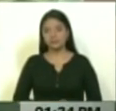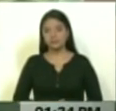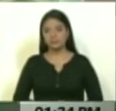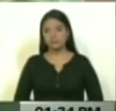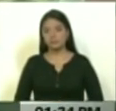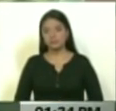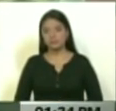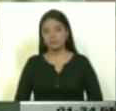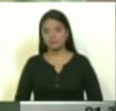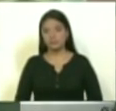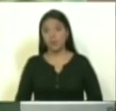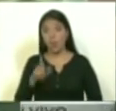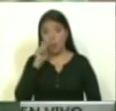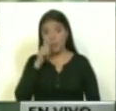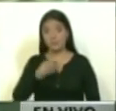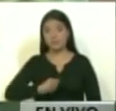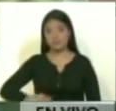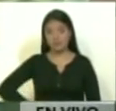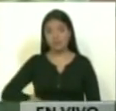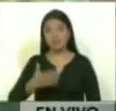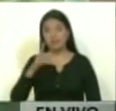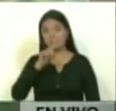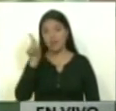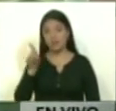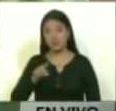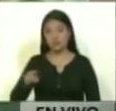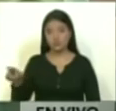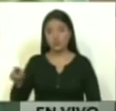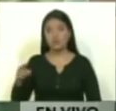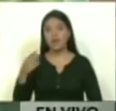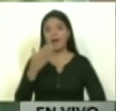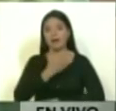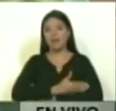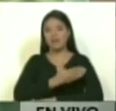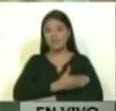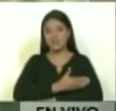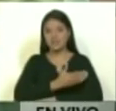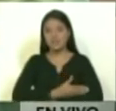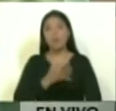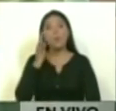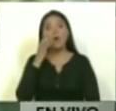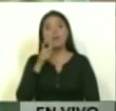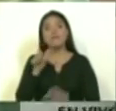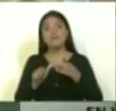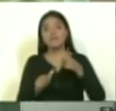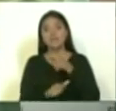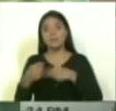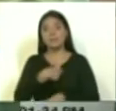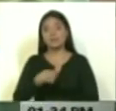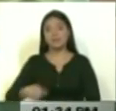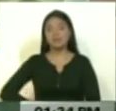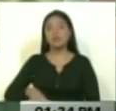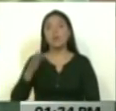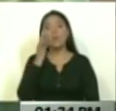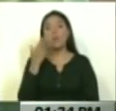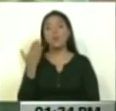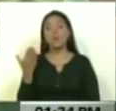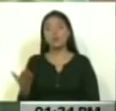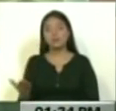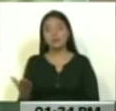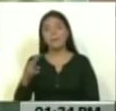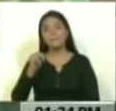Joel, el presidente de por allá del Zulia, de Cabima, la vicepresidenta, compañera